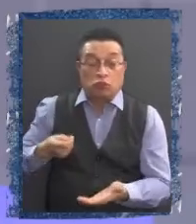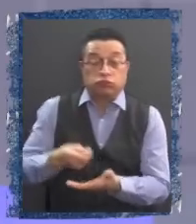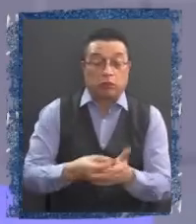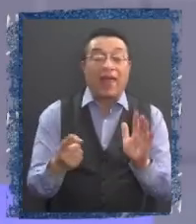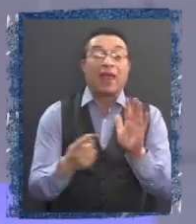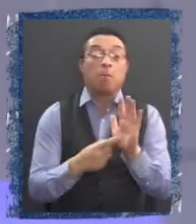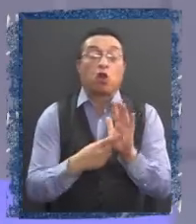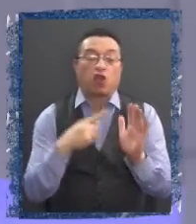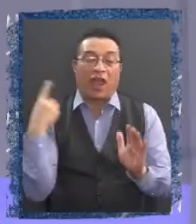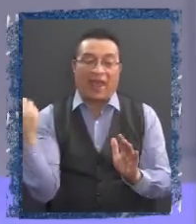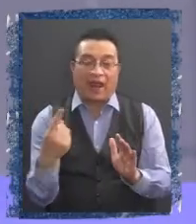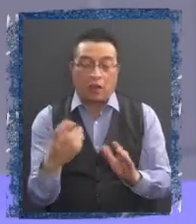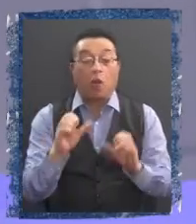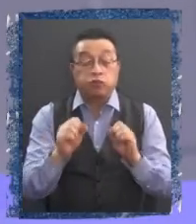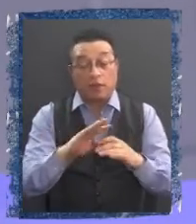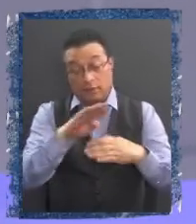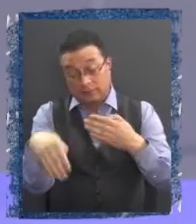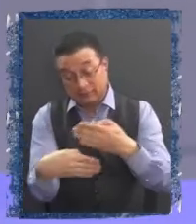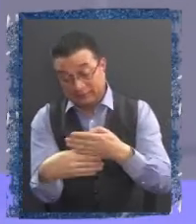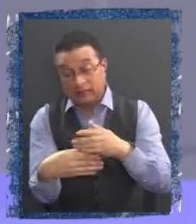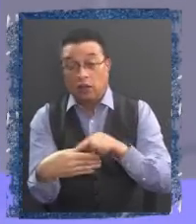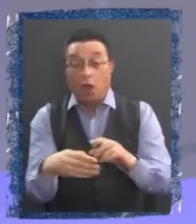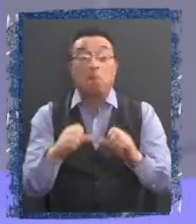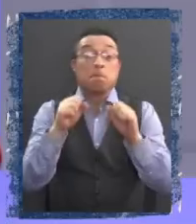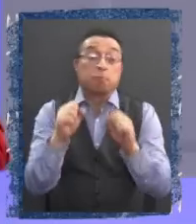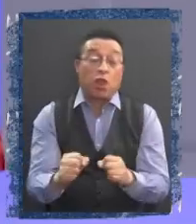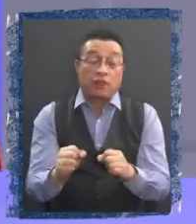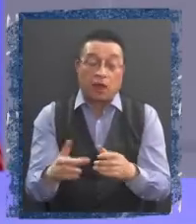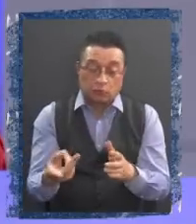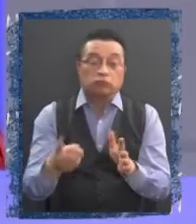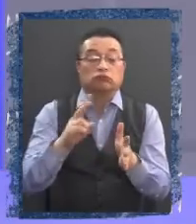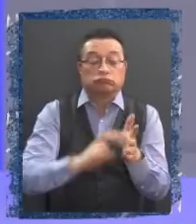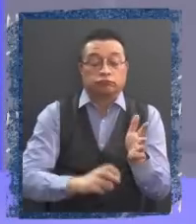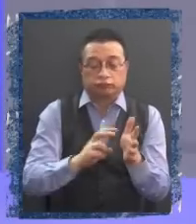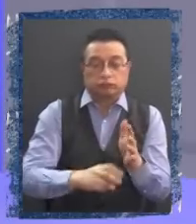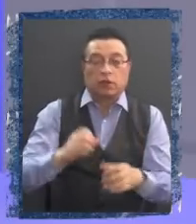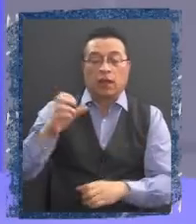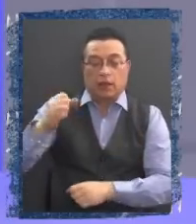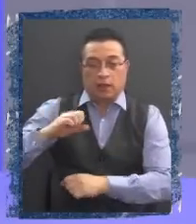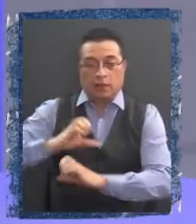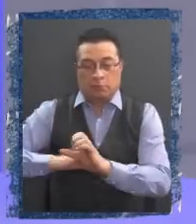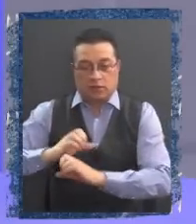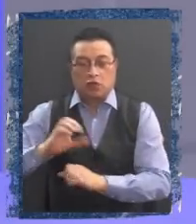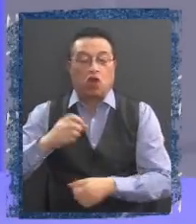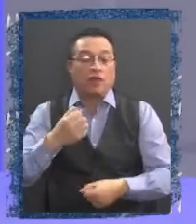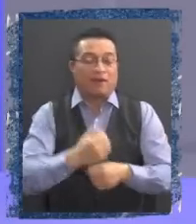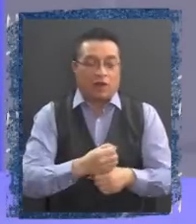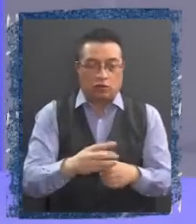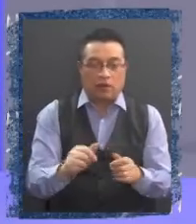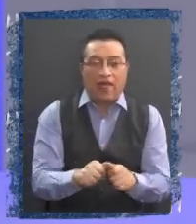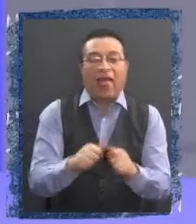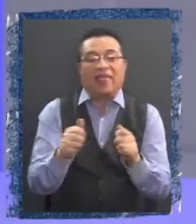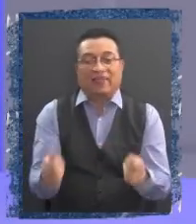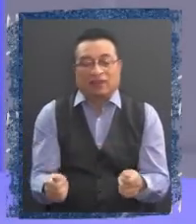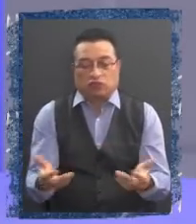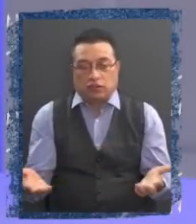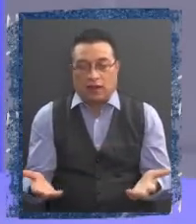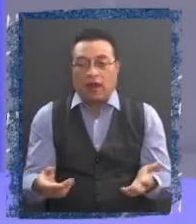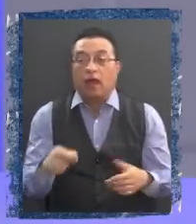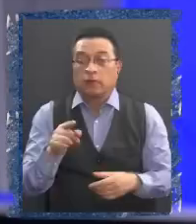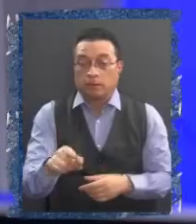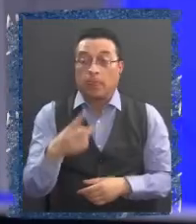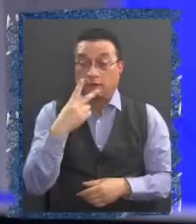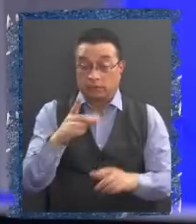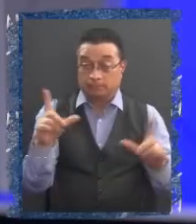Podrá adicionalmente, ¿cierto?, incorporar cotizaciones del empleador o del trabajador, pero eso es un adicional. Ahí, Natalia, tenemos en